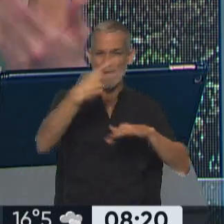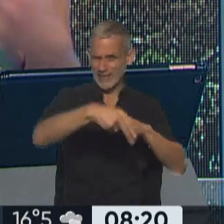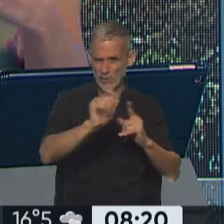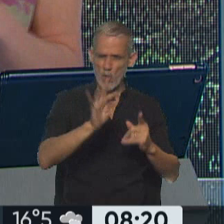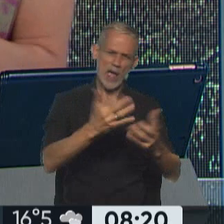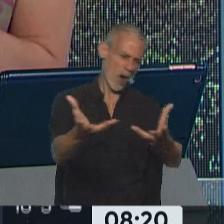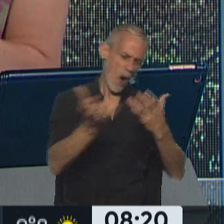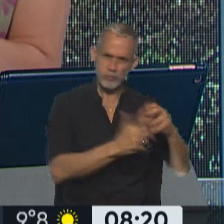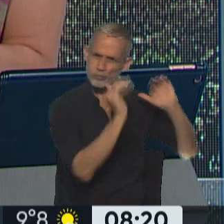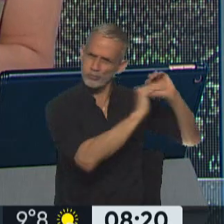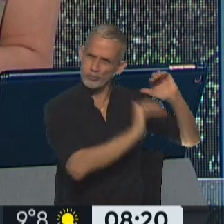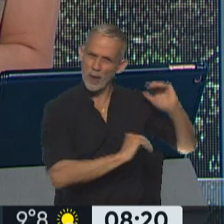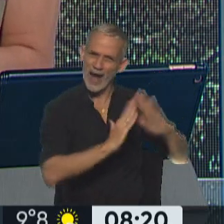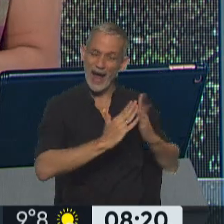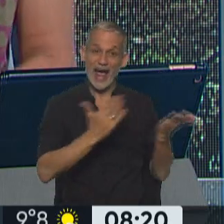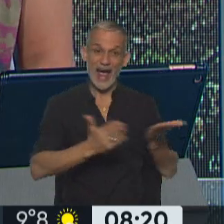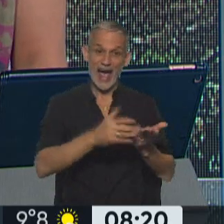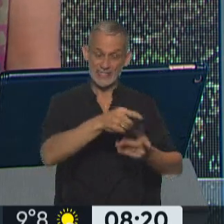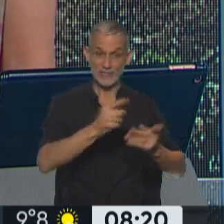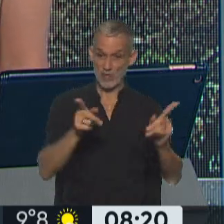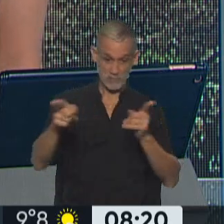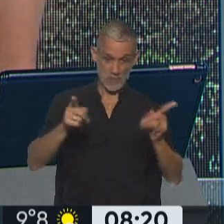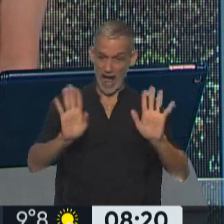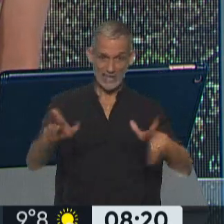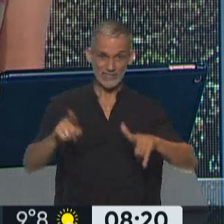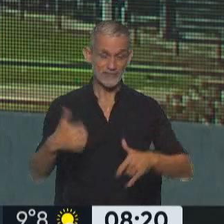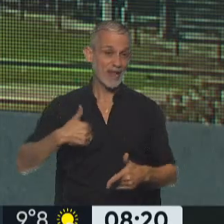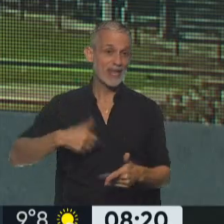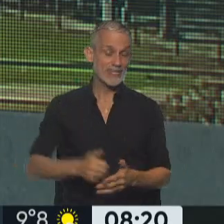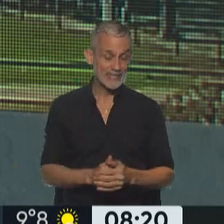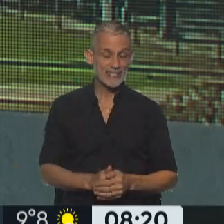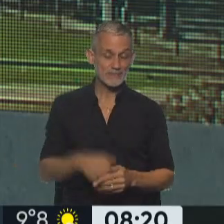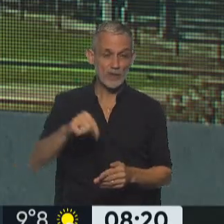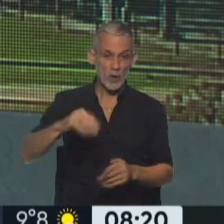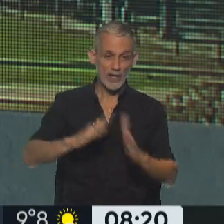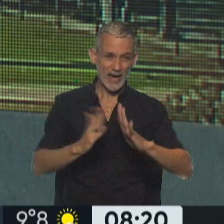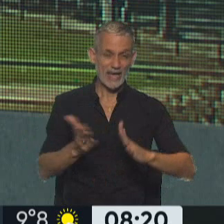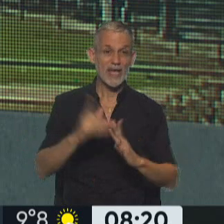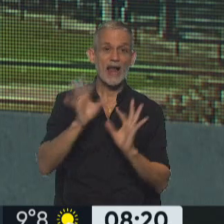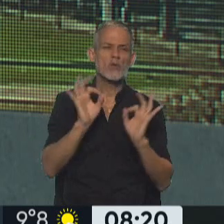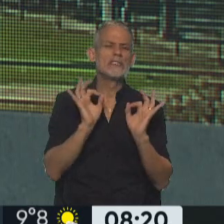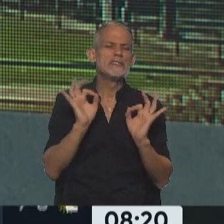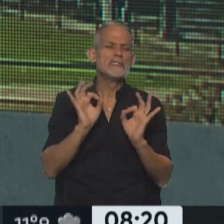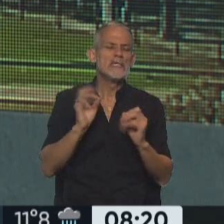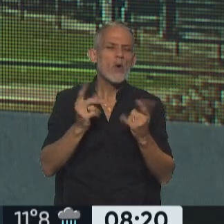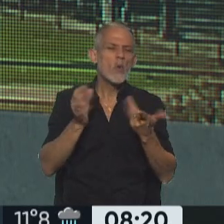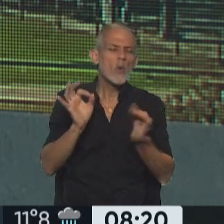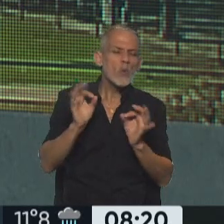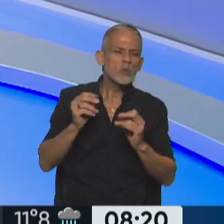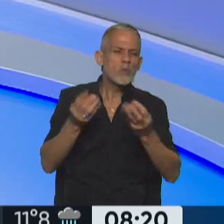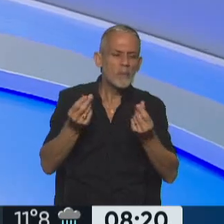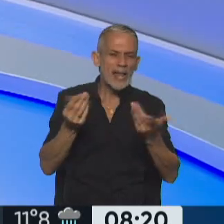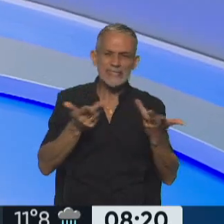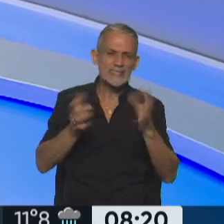me llevo mucho. Y esos dos consumos se están viendo hoy en día. Claro, y Flor, hablaste de quienes no llegan, ¿no? No llegan a fin de mes, que